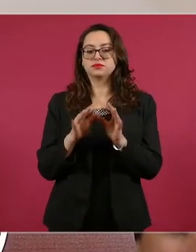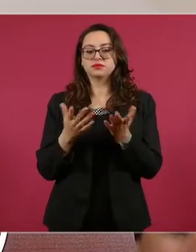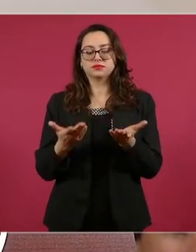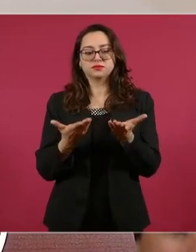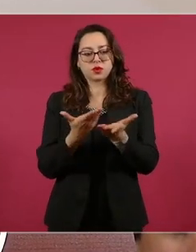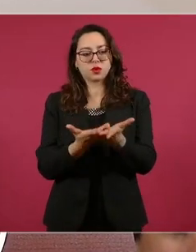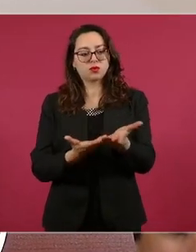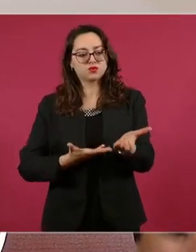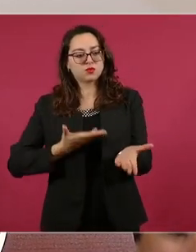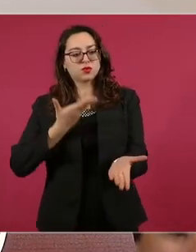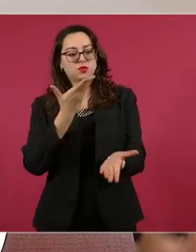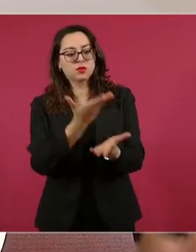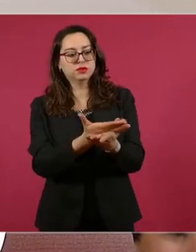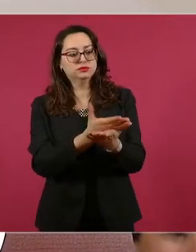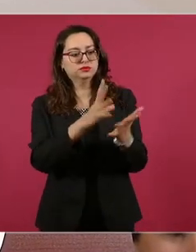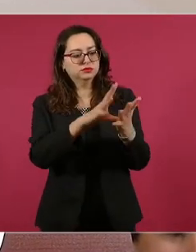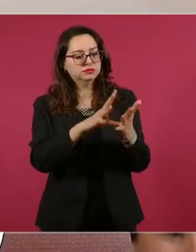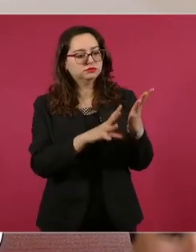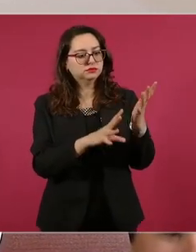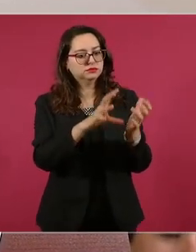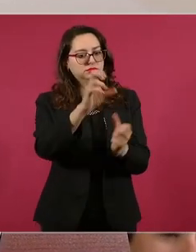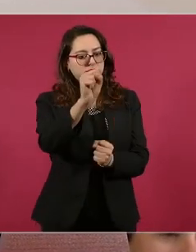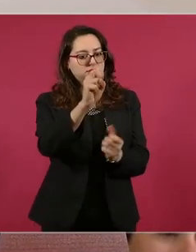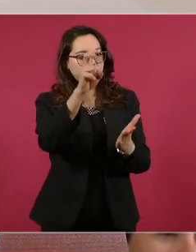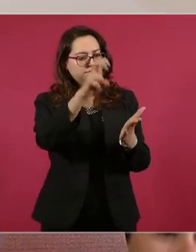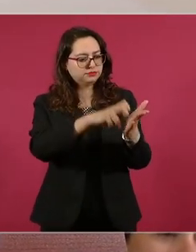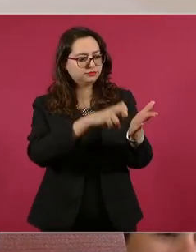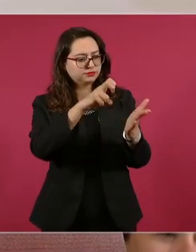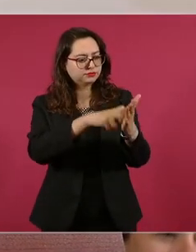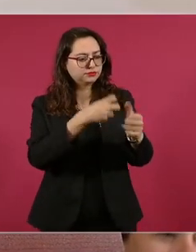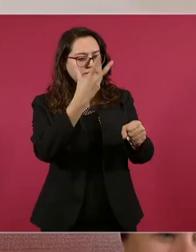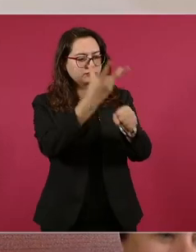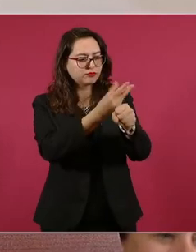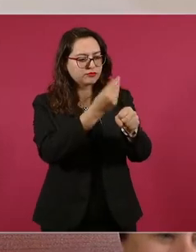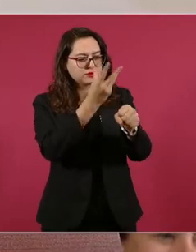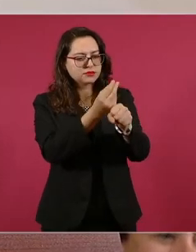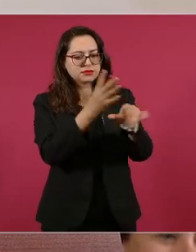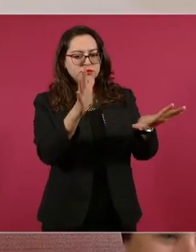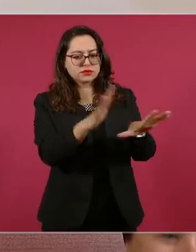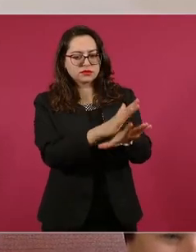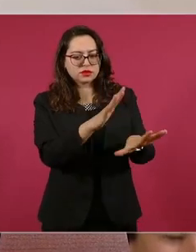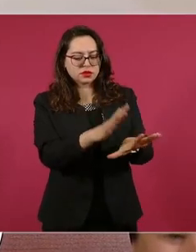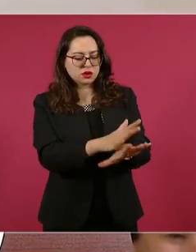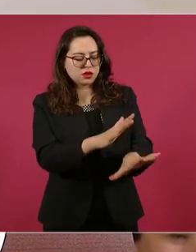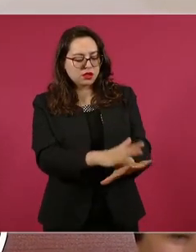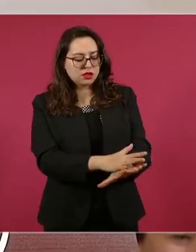estamos proponiendo a la Constitución para